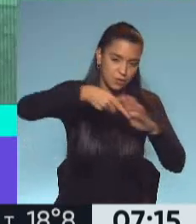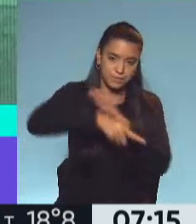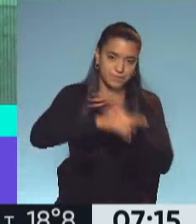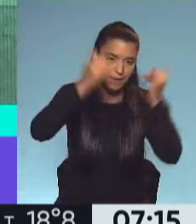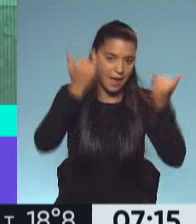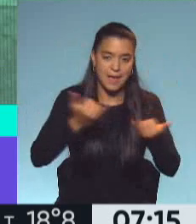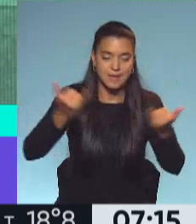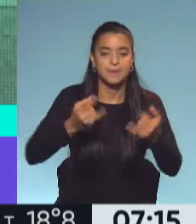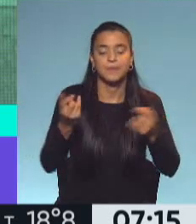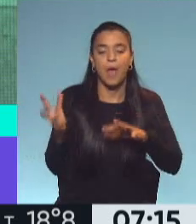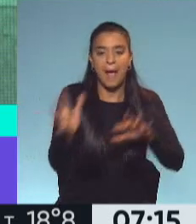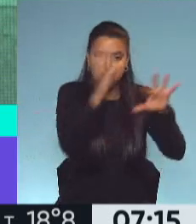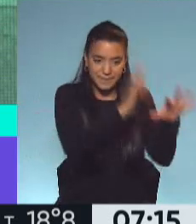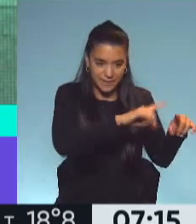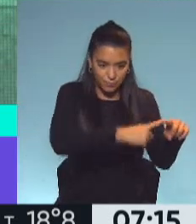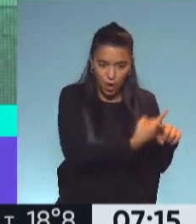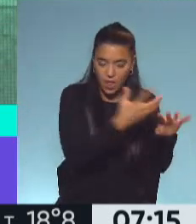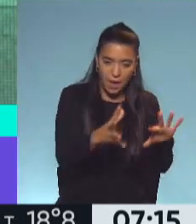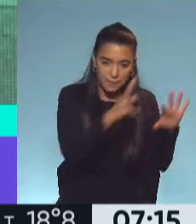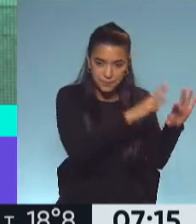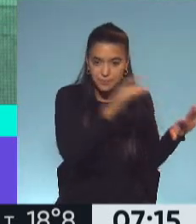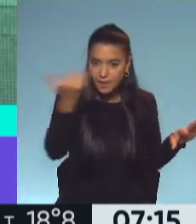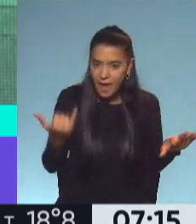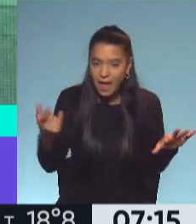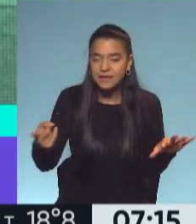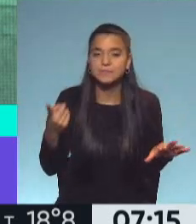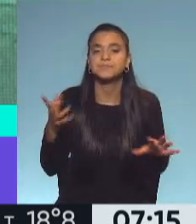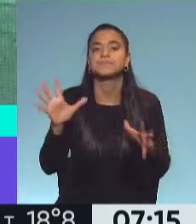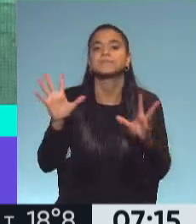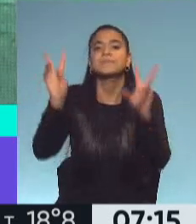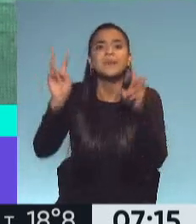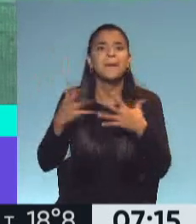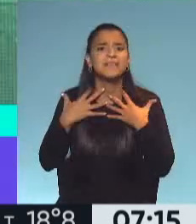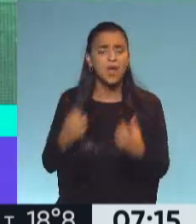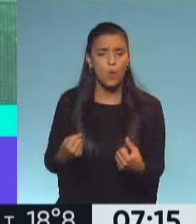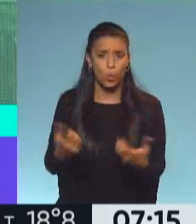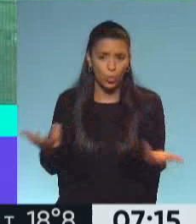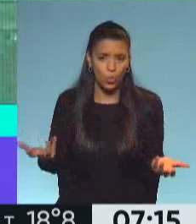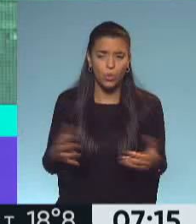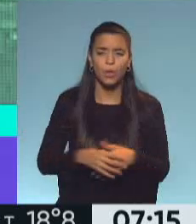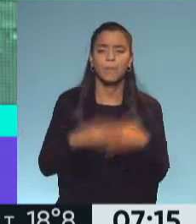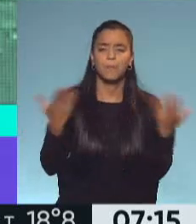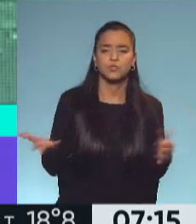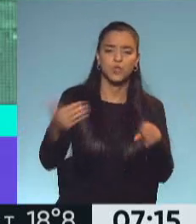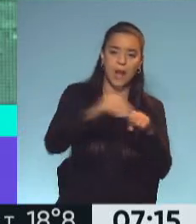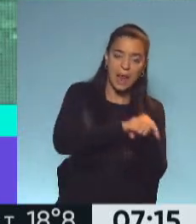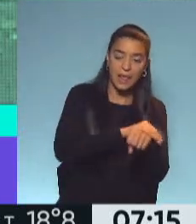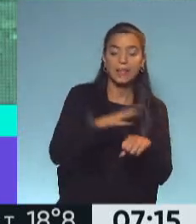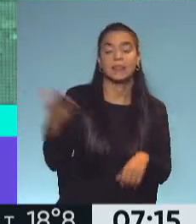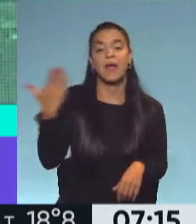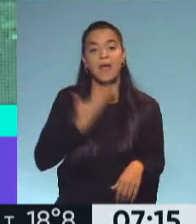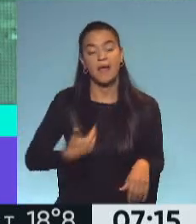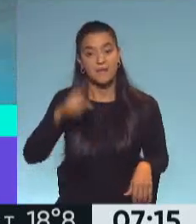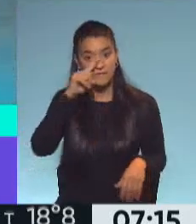pero más allá del fondo político, hay un trasfondo sanitario, y es por eso que cuando tanto Larreta como Fernández se